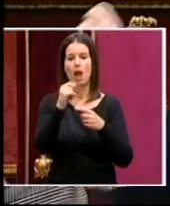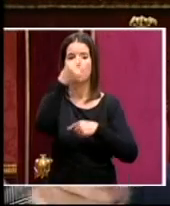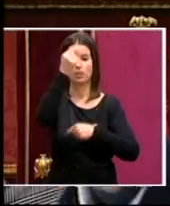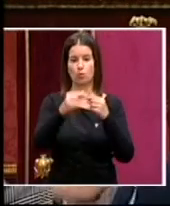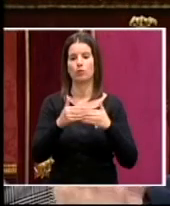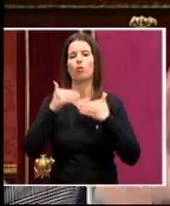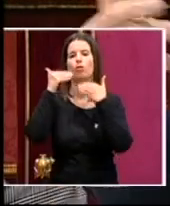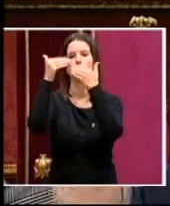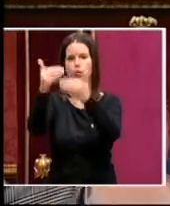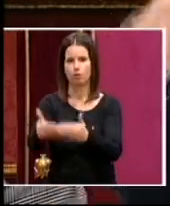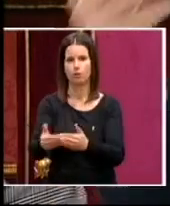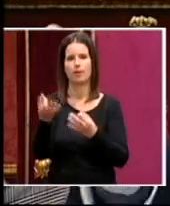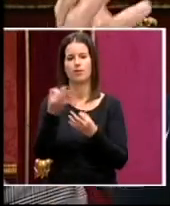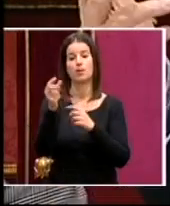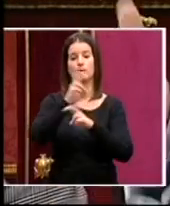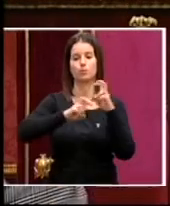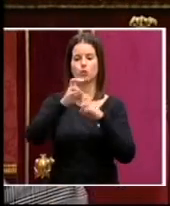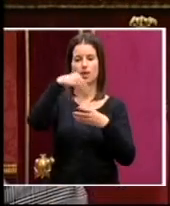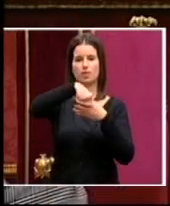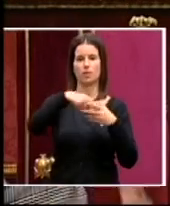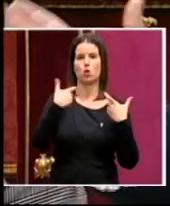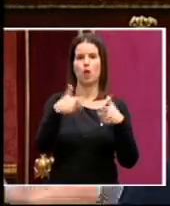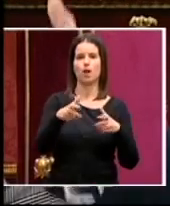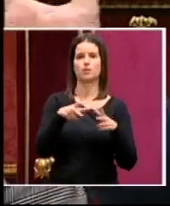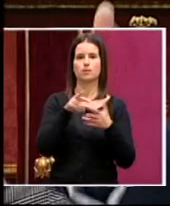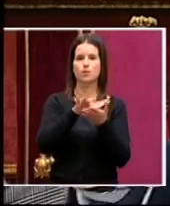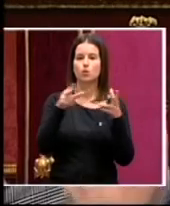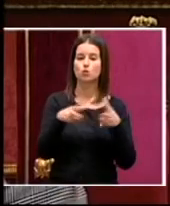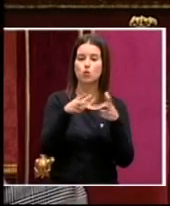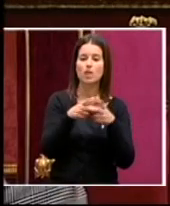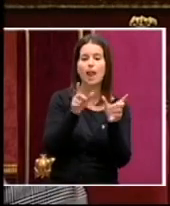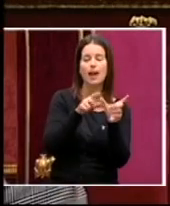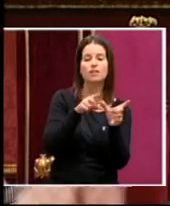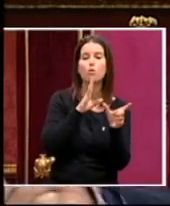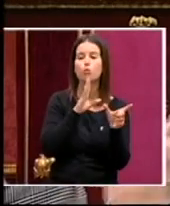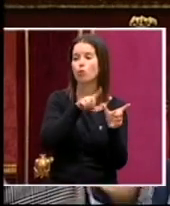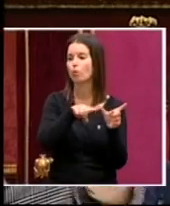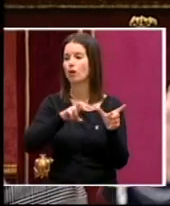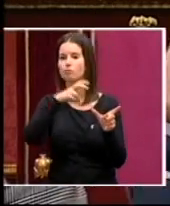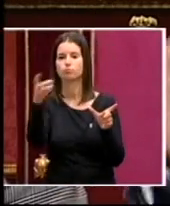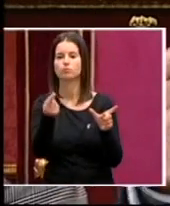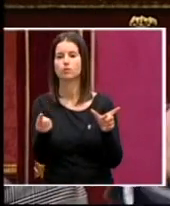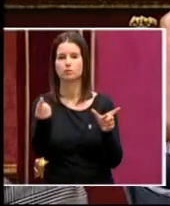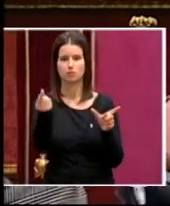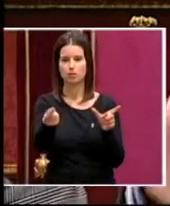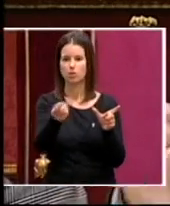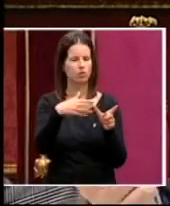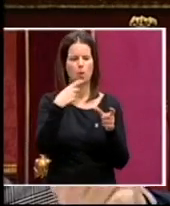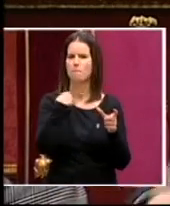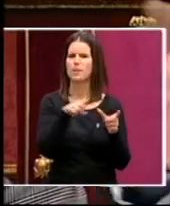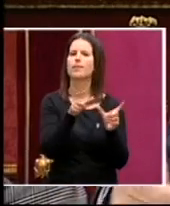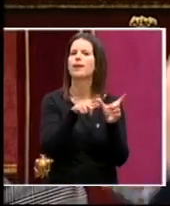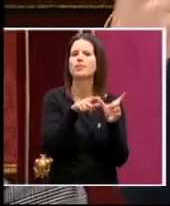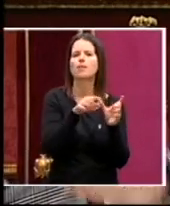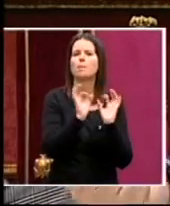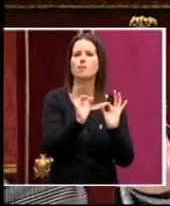pues se tiene que buscar una partida dentro del área de servicios sociales donde transferir el dinero. No se trata de que se pierda una partida específica,